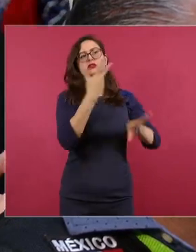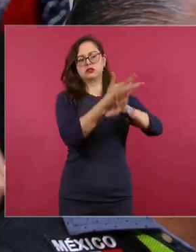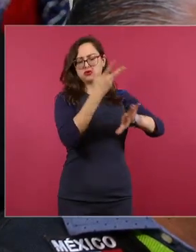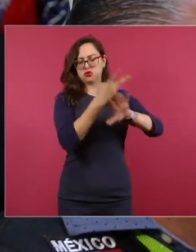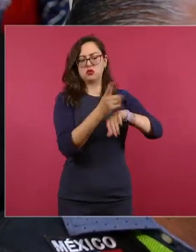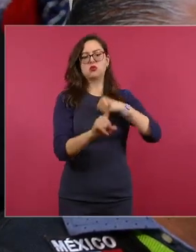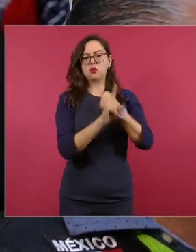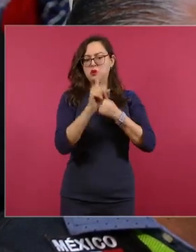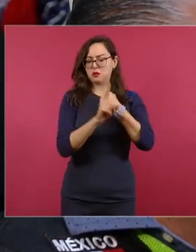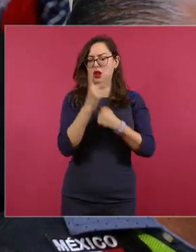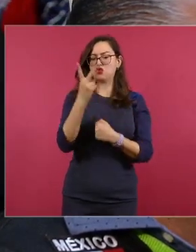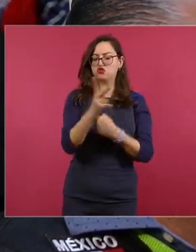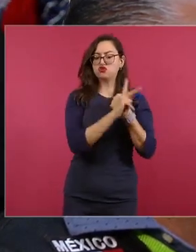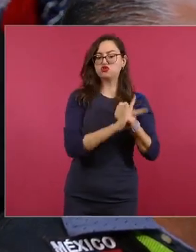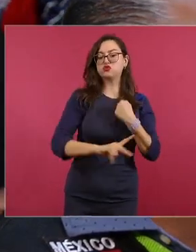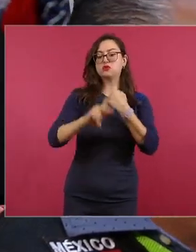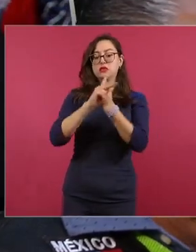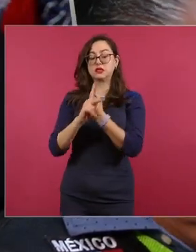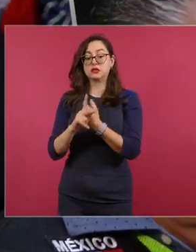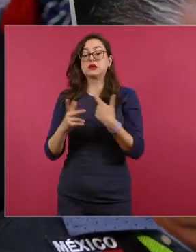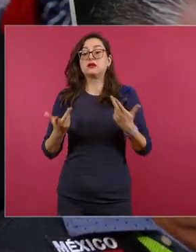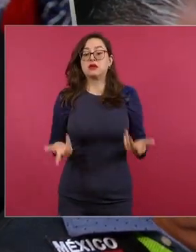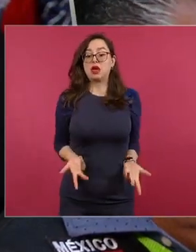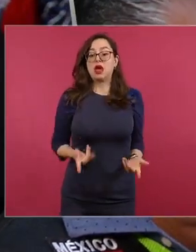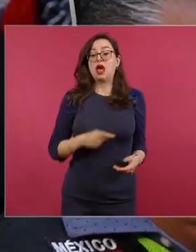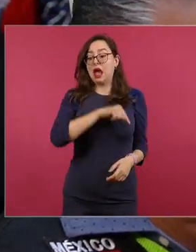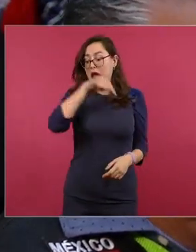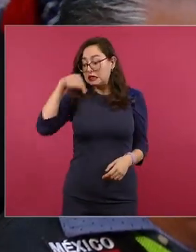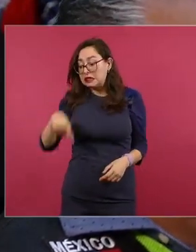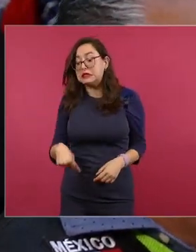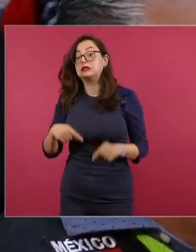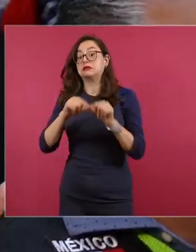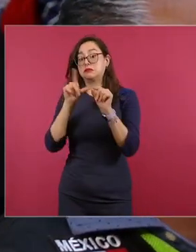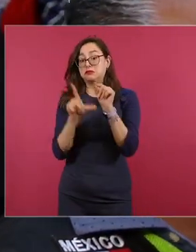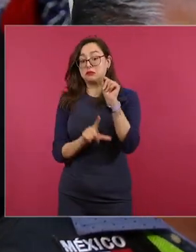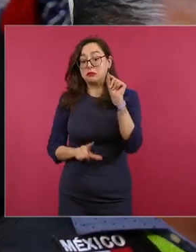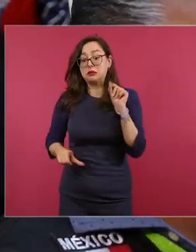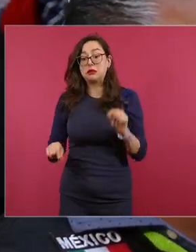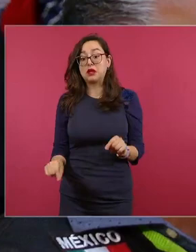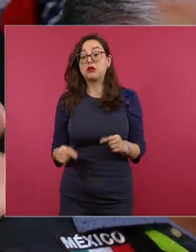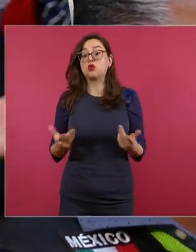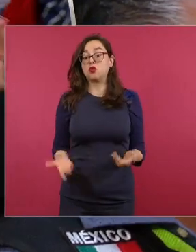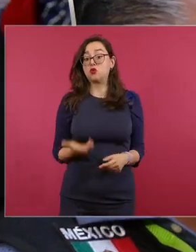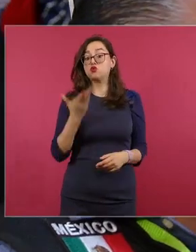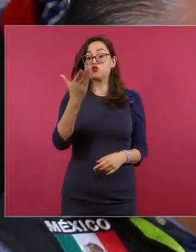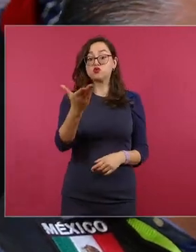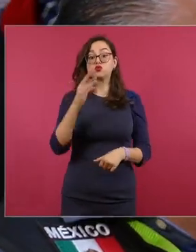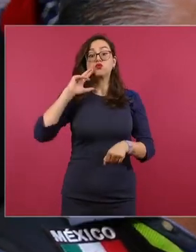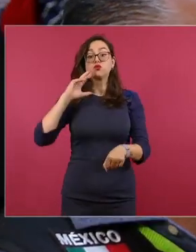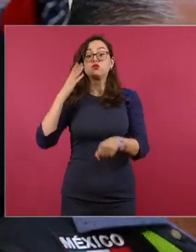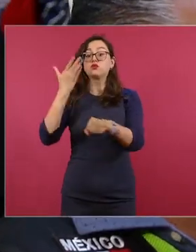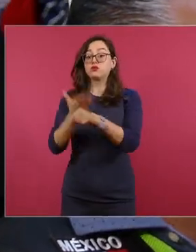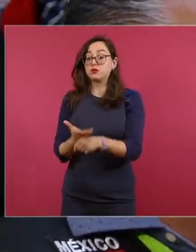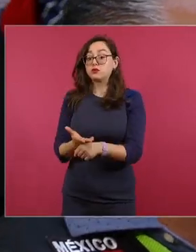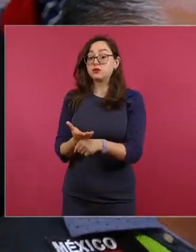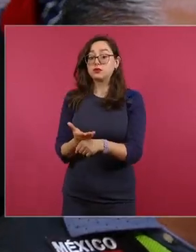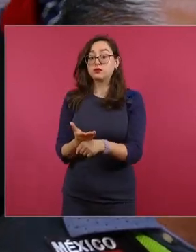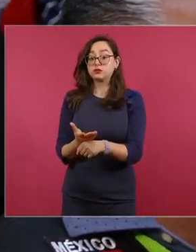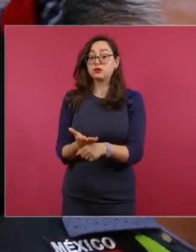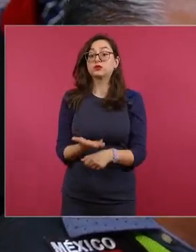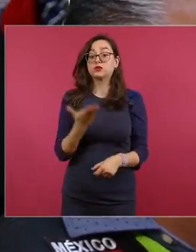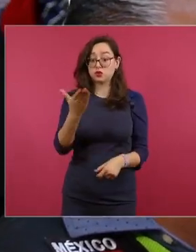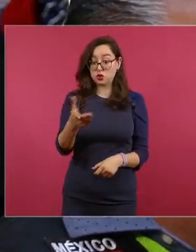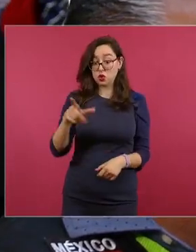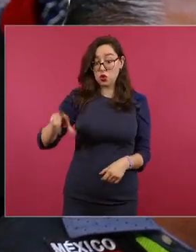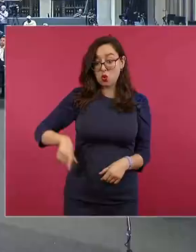Unidos. Y en ese sentido, regresando a México y a lo que le confiere en ese sentido, ¿usted o su